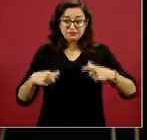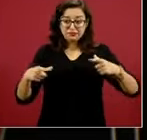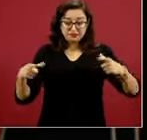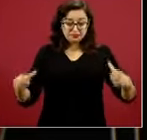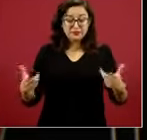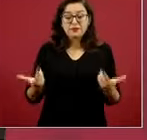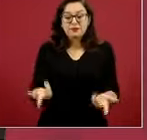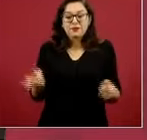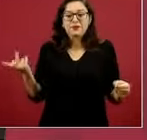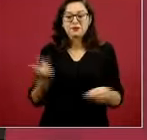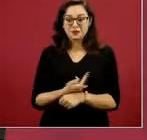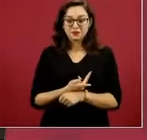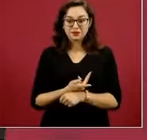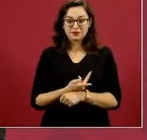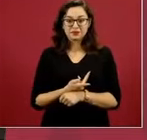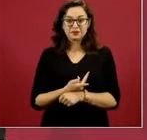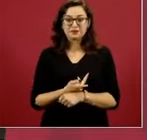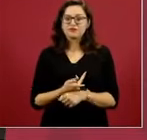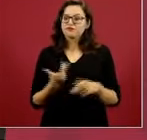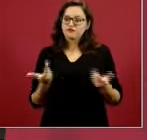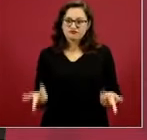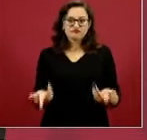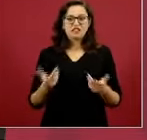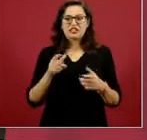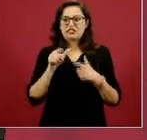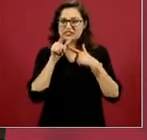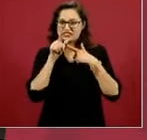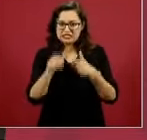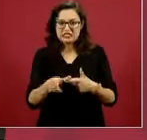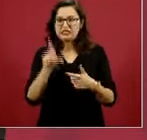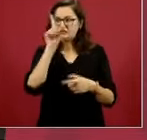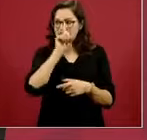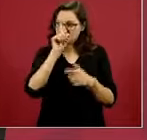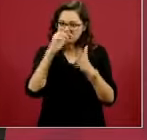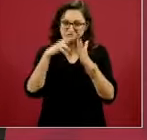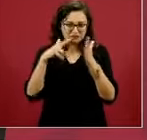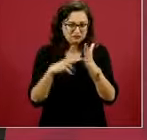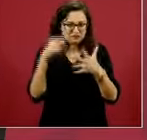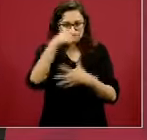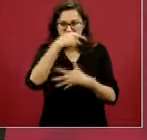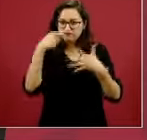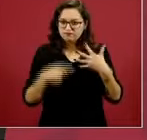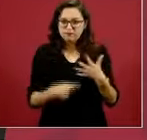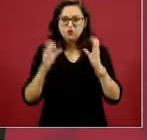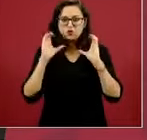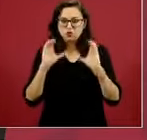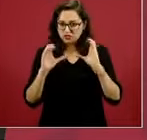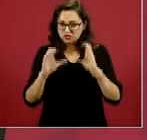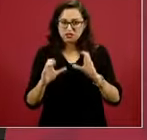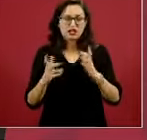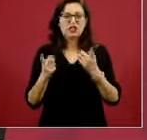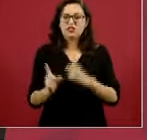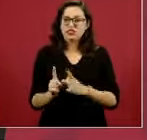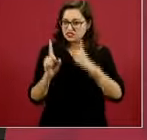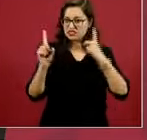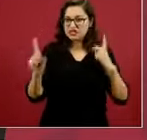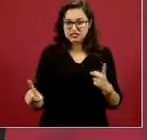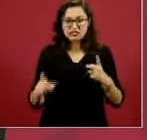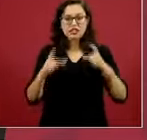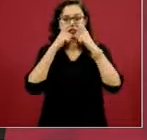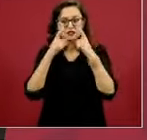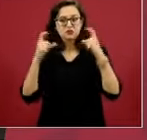y por lo tanto también tienen que seguir las medidas de recomendación de mitigación en cuanto al mantener a la sana distancia, el